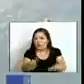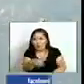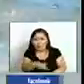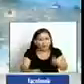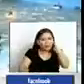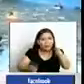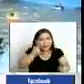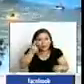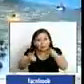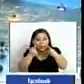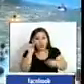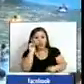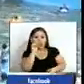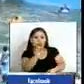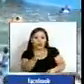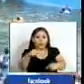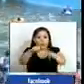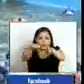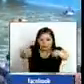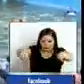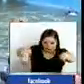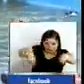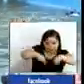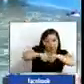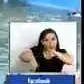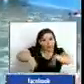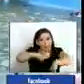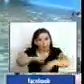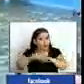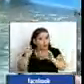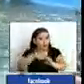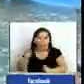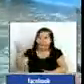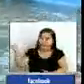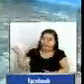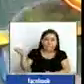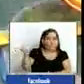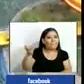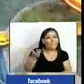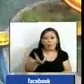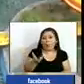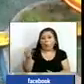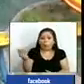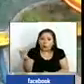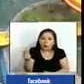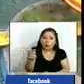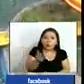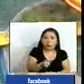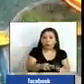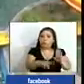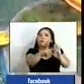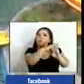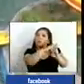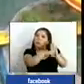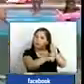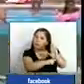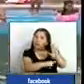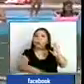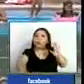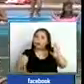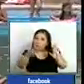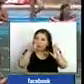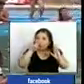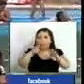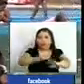donde existen atracciones acuáticas, se reducirá la cantidad de personas y se pondrán reglas estrictas de